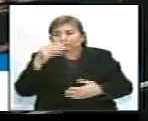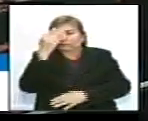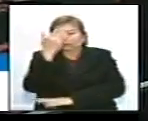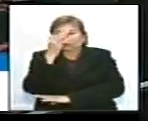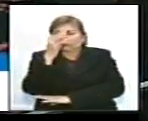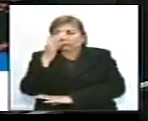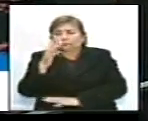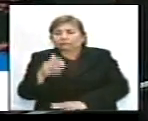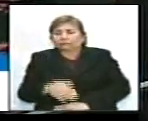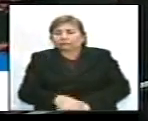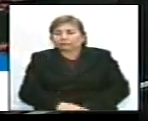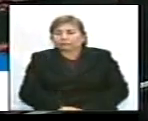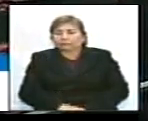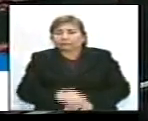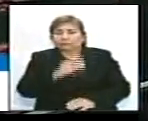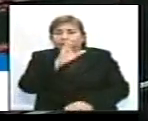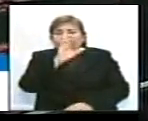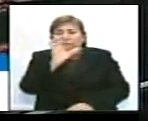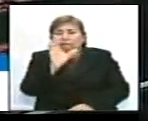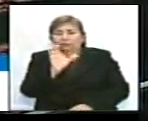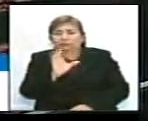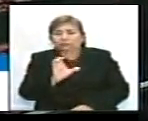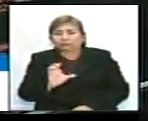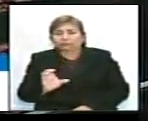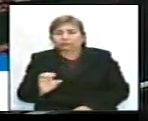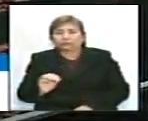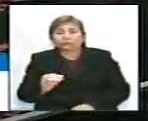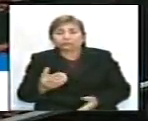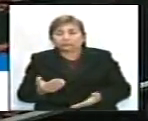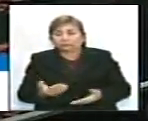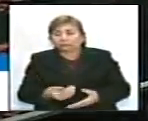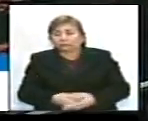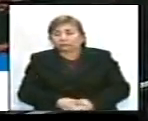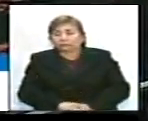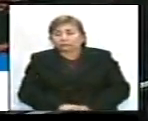secos, en la zona costera, en especial de la Valleja?